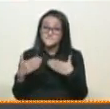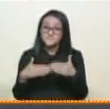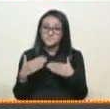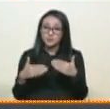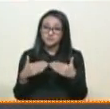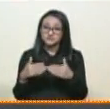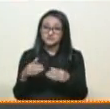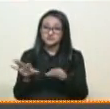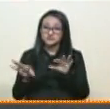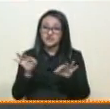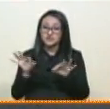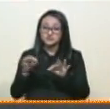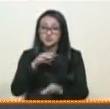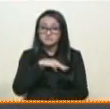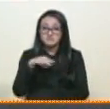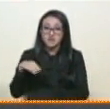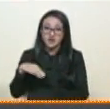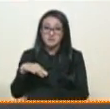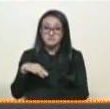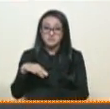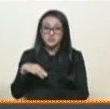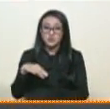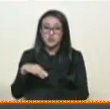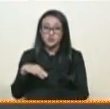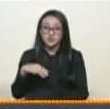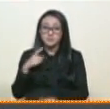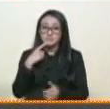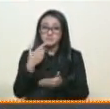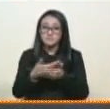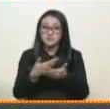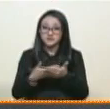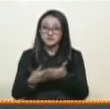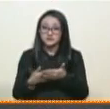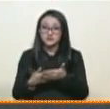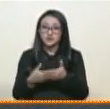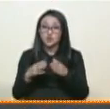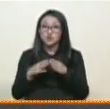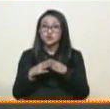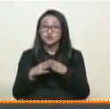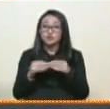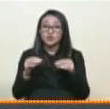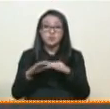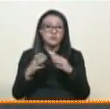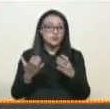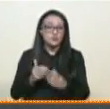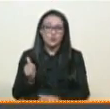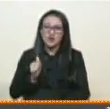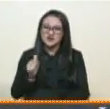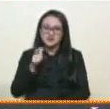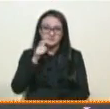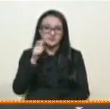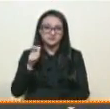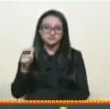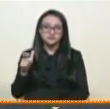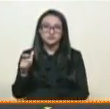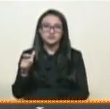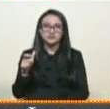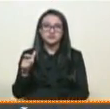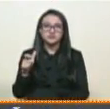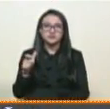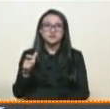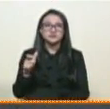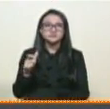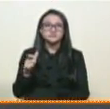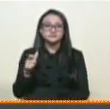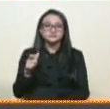de selección de miembros de mesa está planteado en los términos de que, bueno, todo el mundo, cualquier ciudadano, hay algunas restricciones